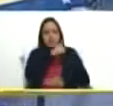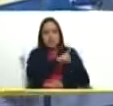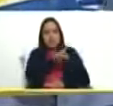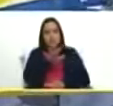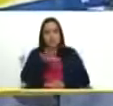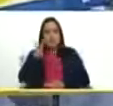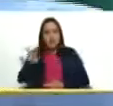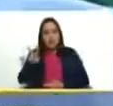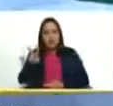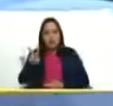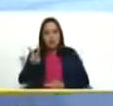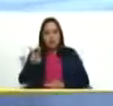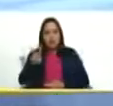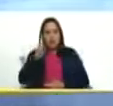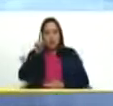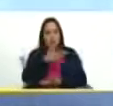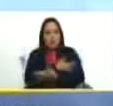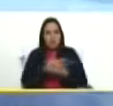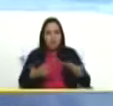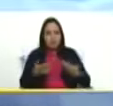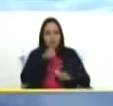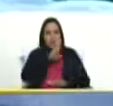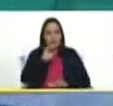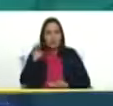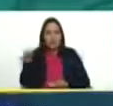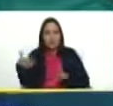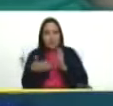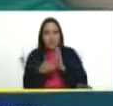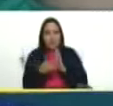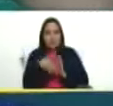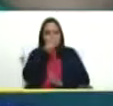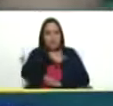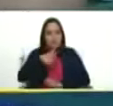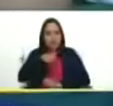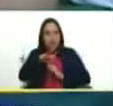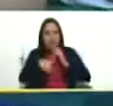de 1.200.000 personas atendidas a